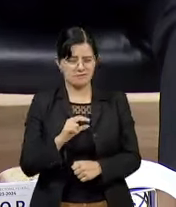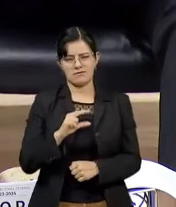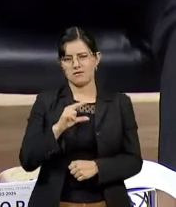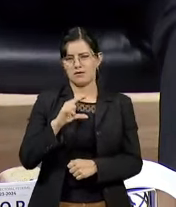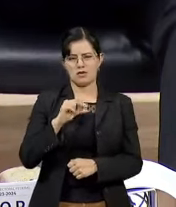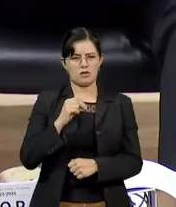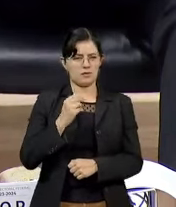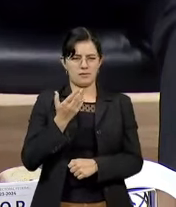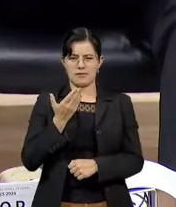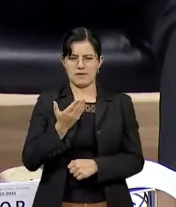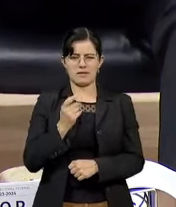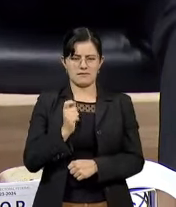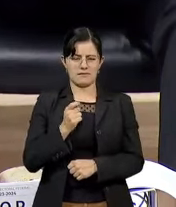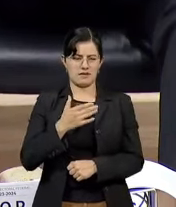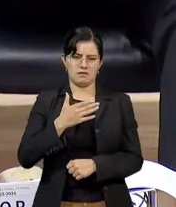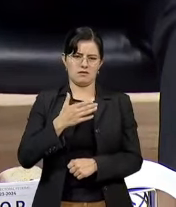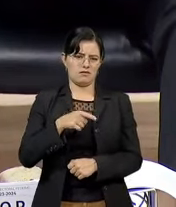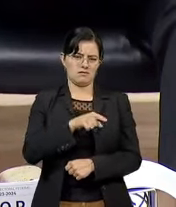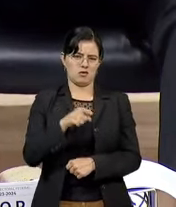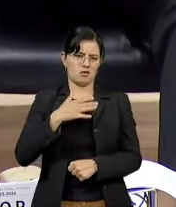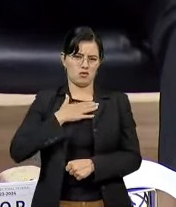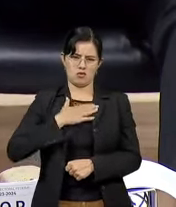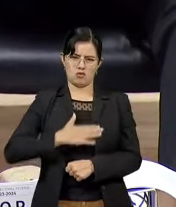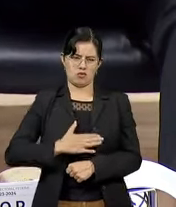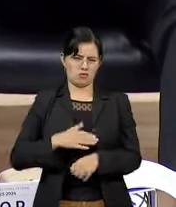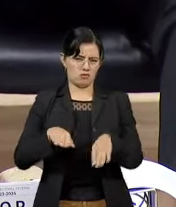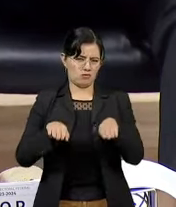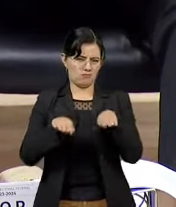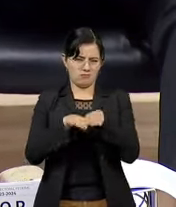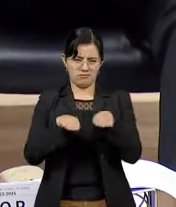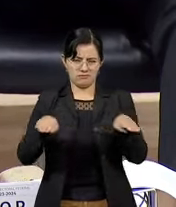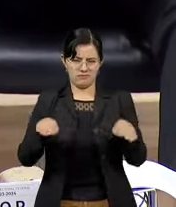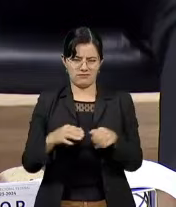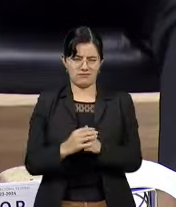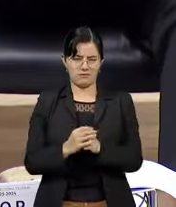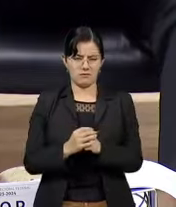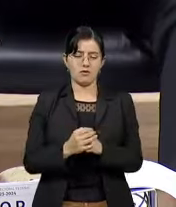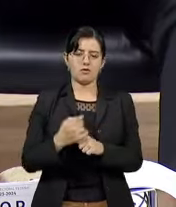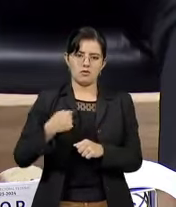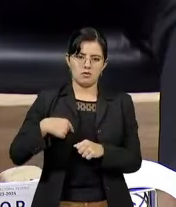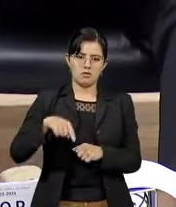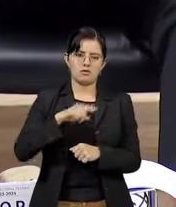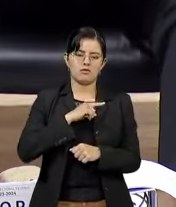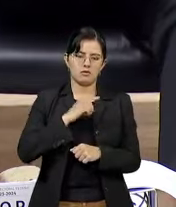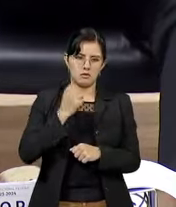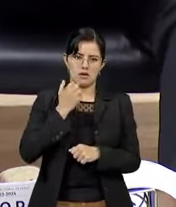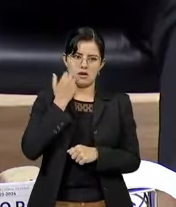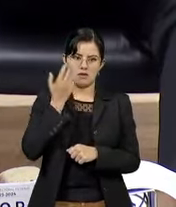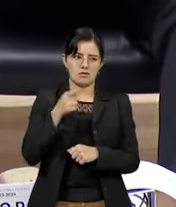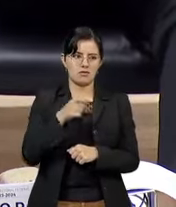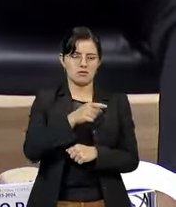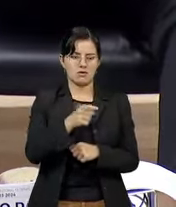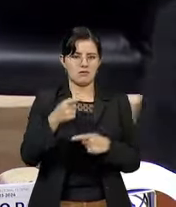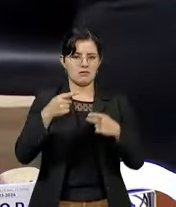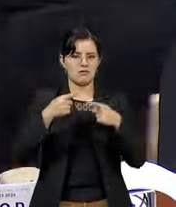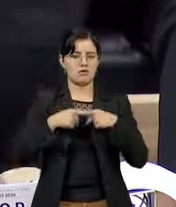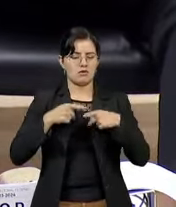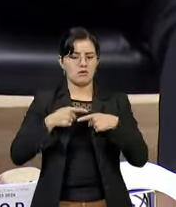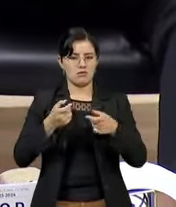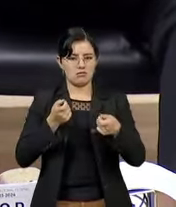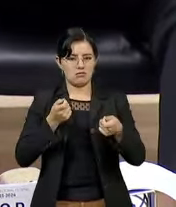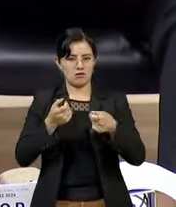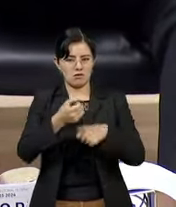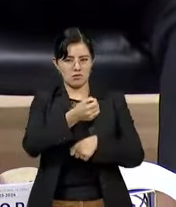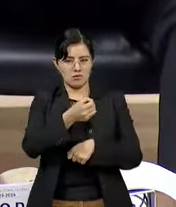imparcialidad creo que no es mucho exigir lo que pedimos es que un moderador pues no se convierta en un